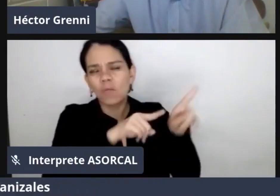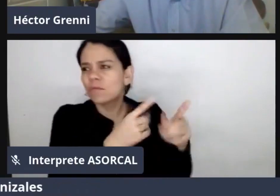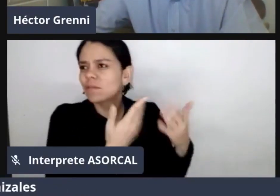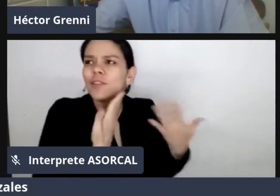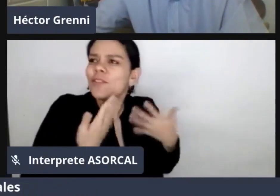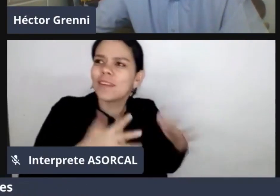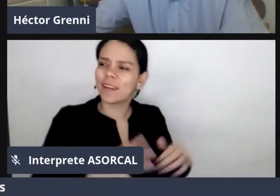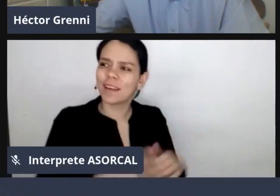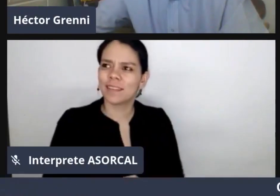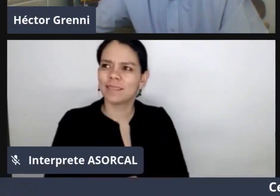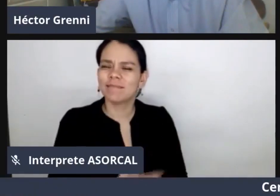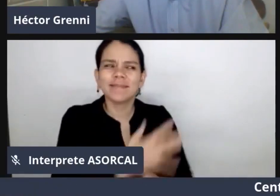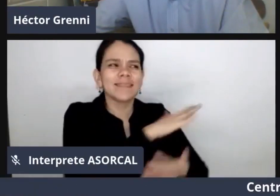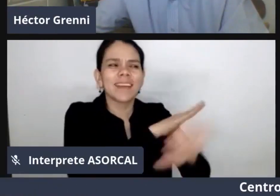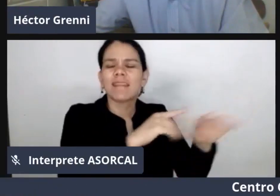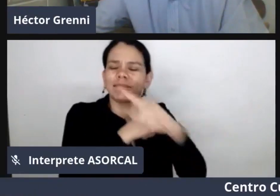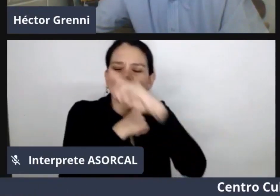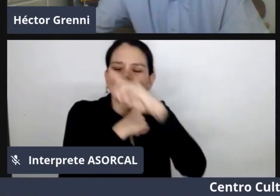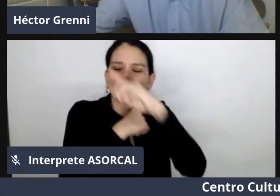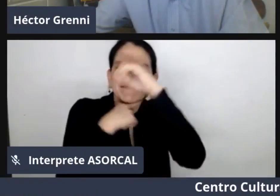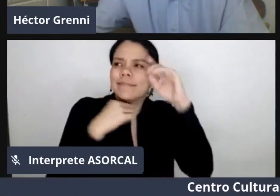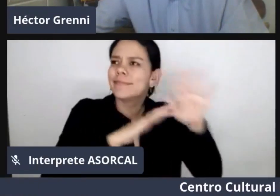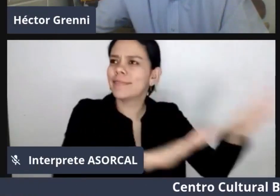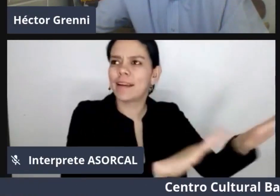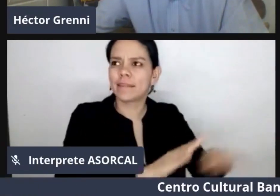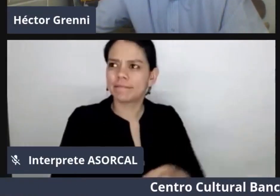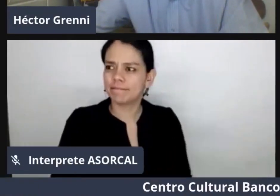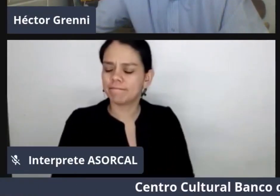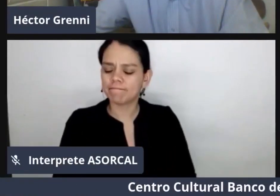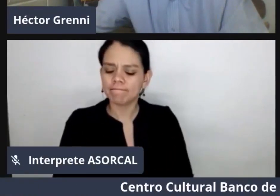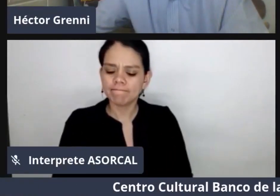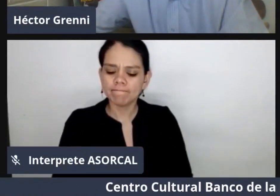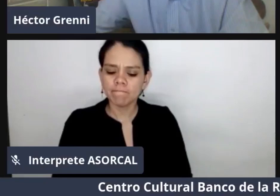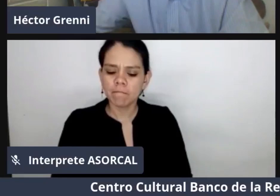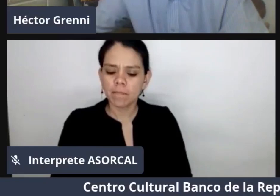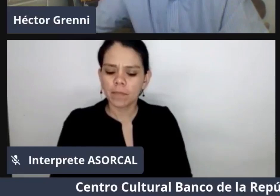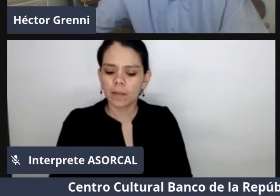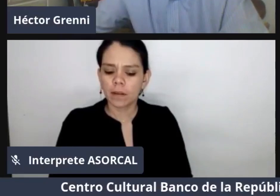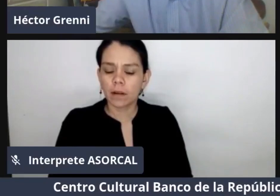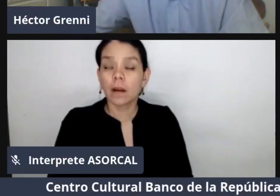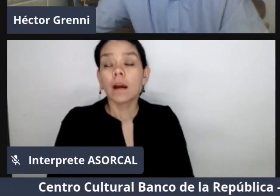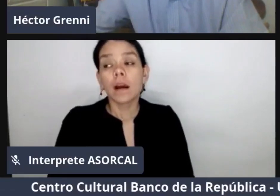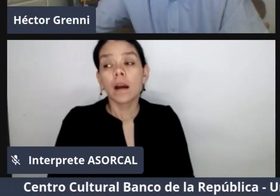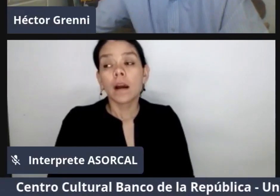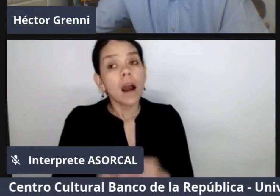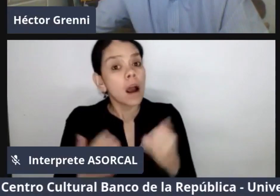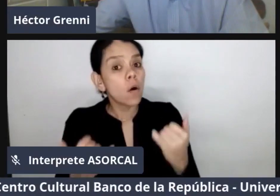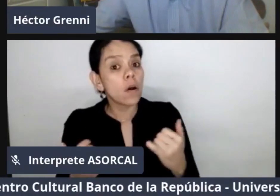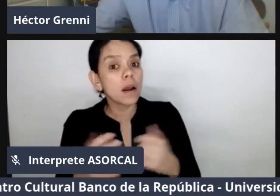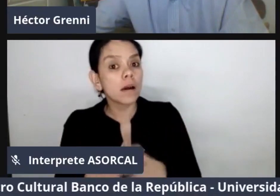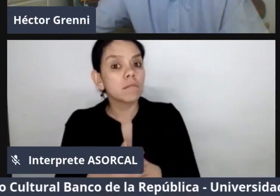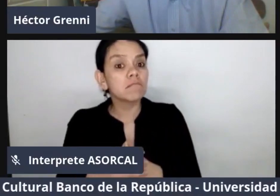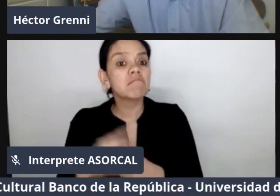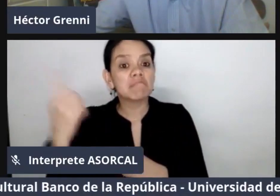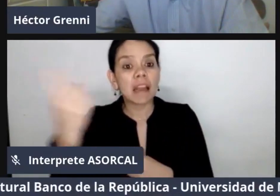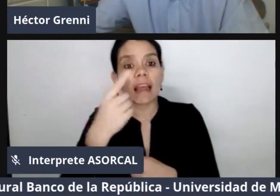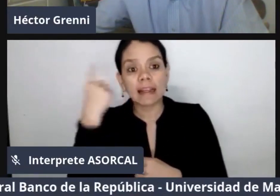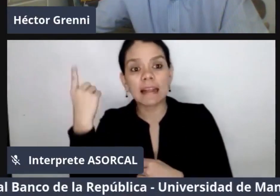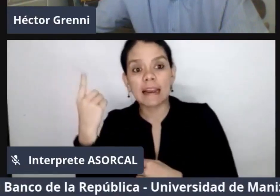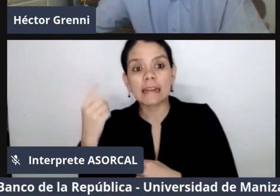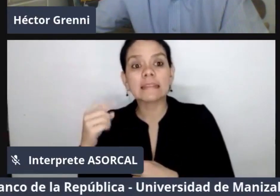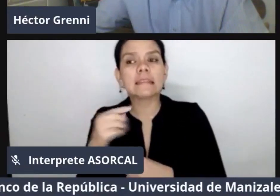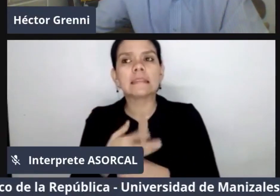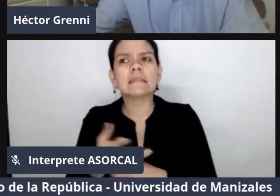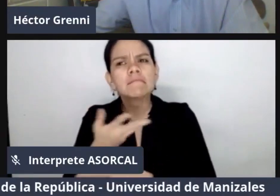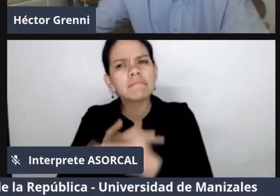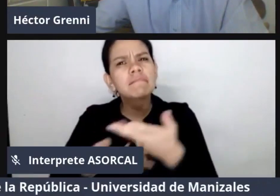grandes, más comunes en el país, con frecuencia se habla de que se